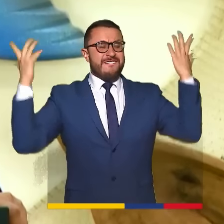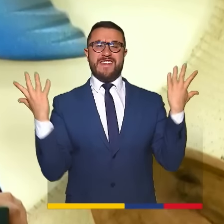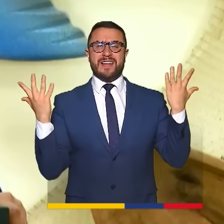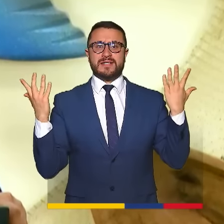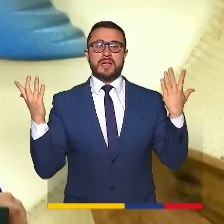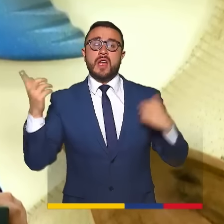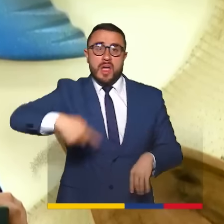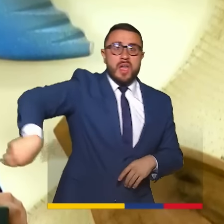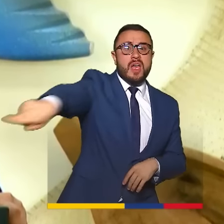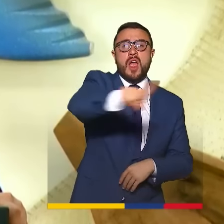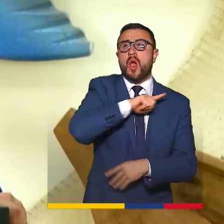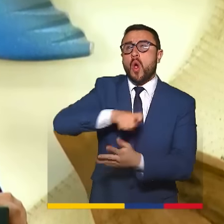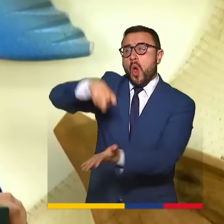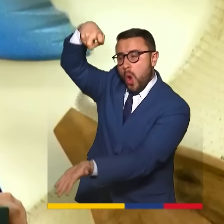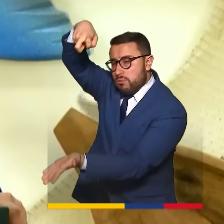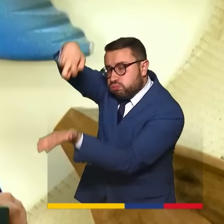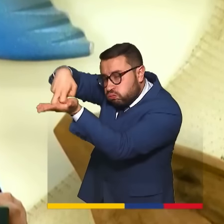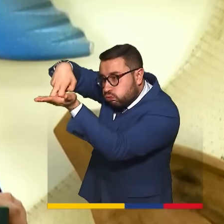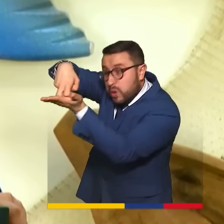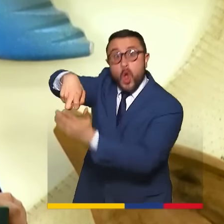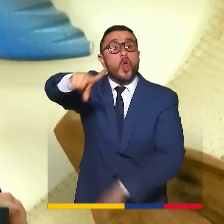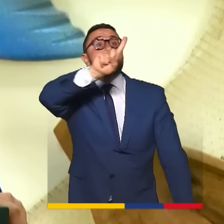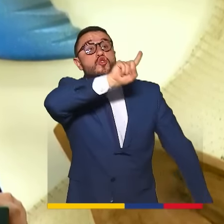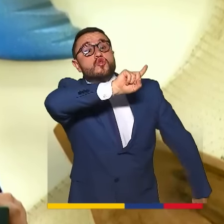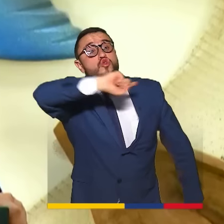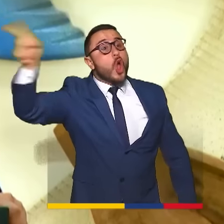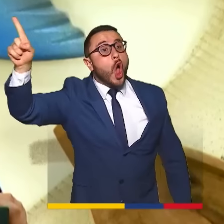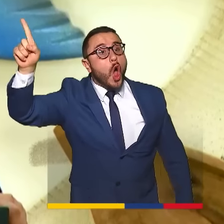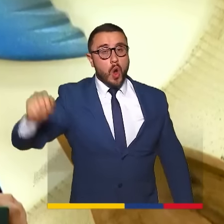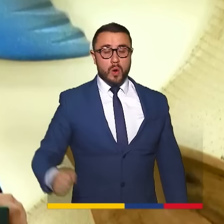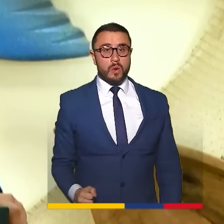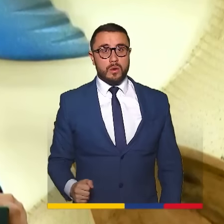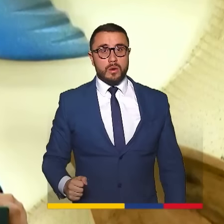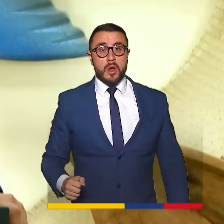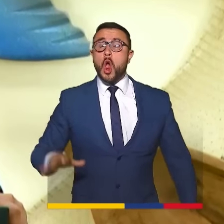tenían por qué arrodillarse ante un poder